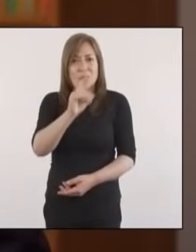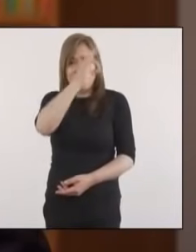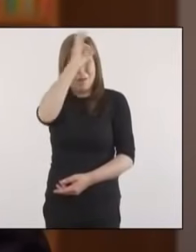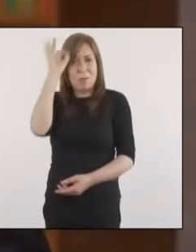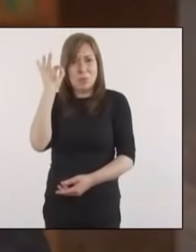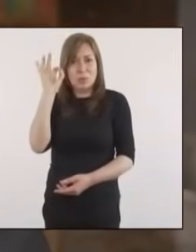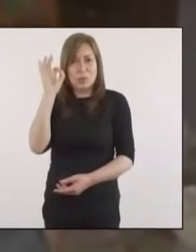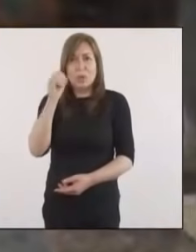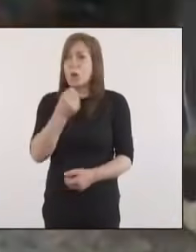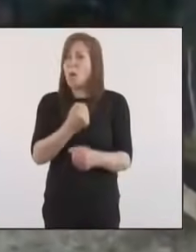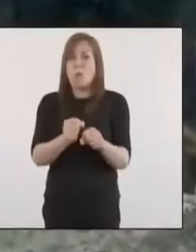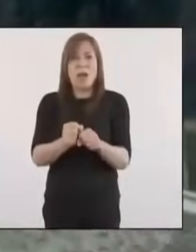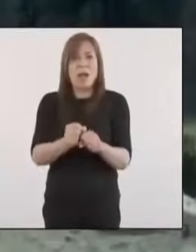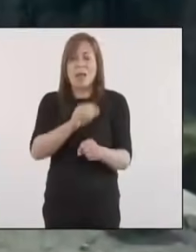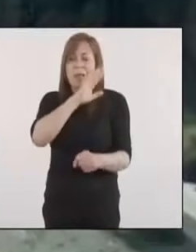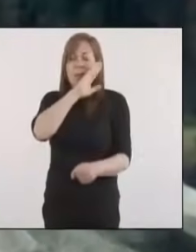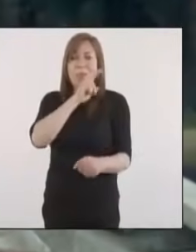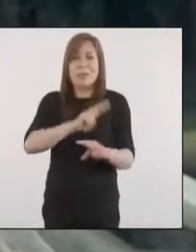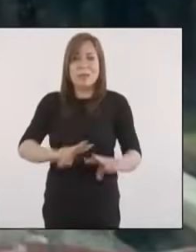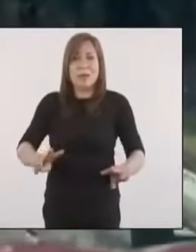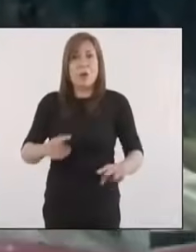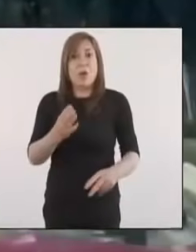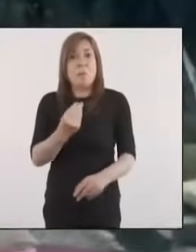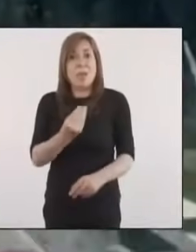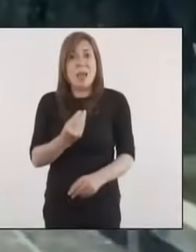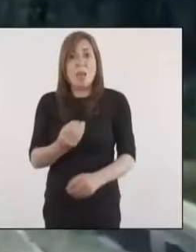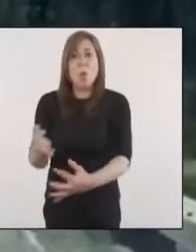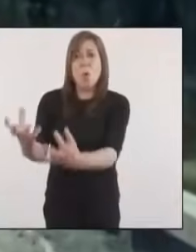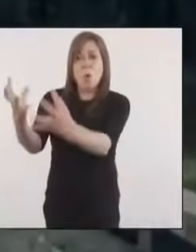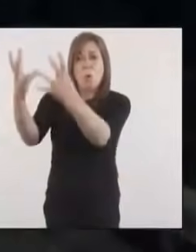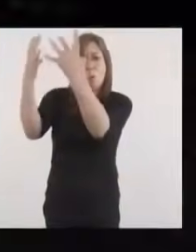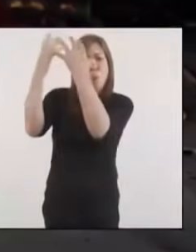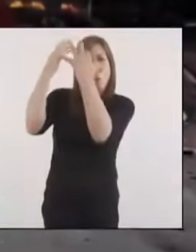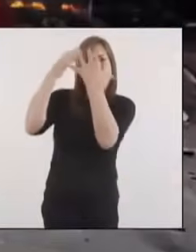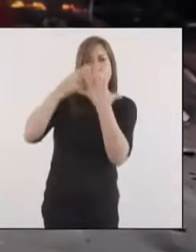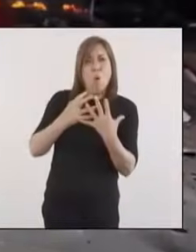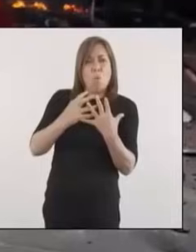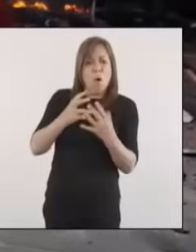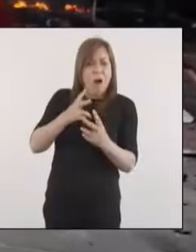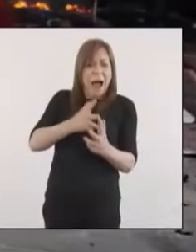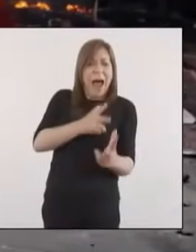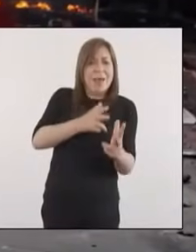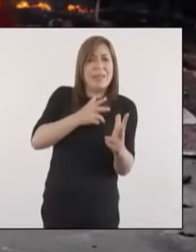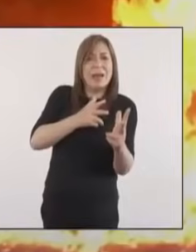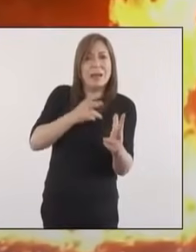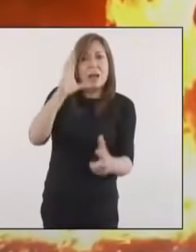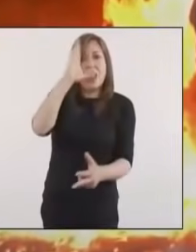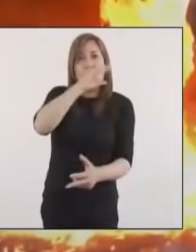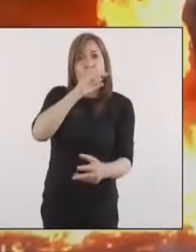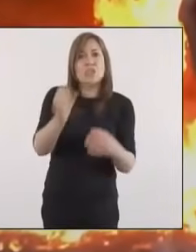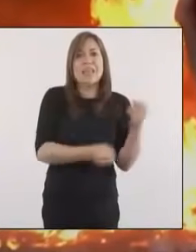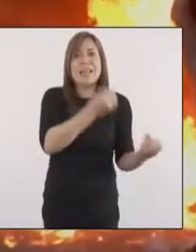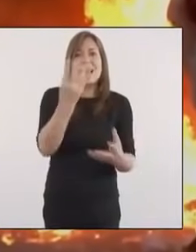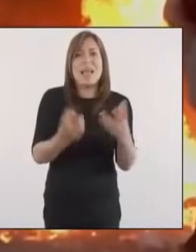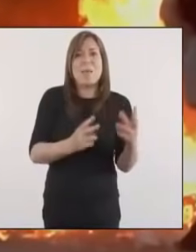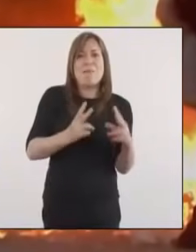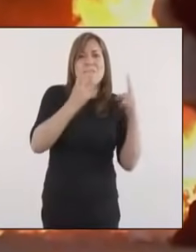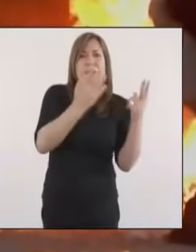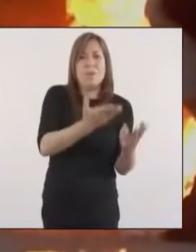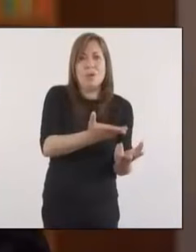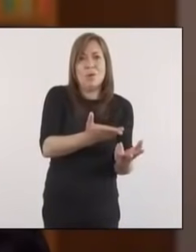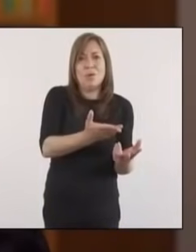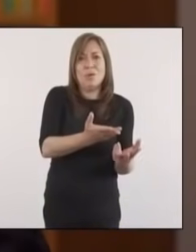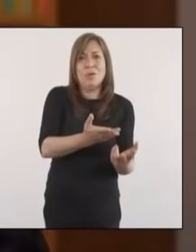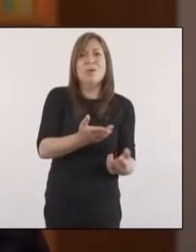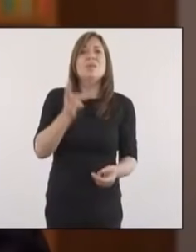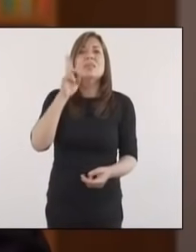dormir tranquilos por el miedo a que un grupo de terroristas los ataque en la noche y los queme vivos en total